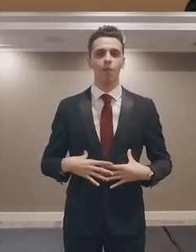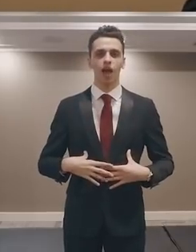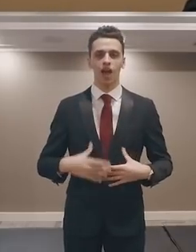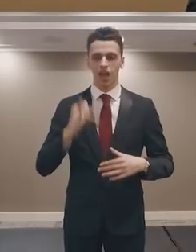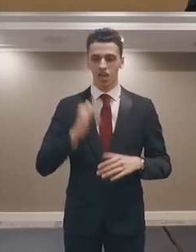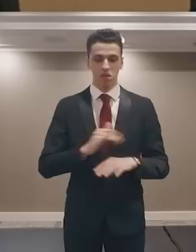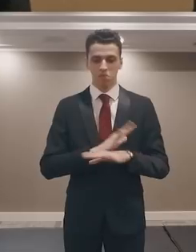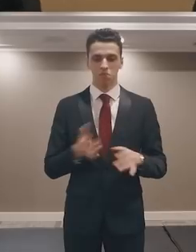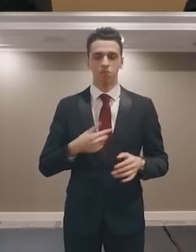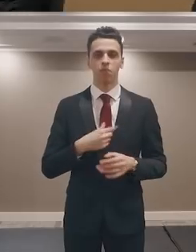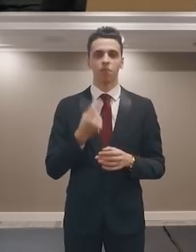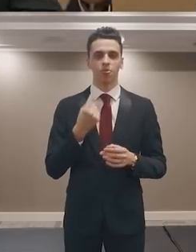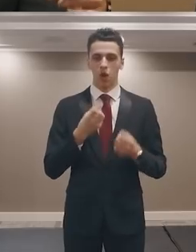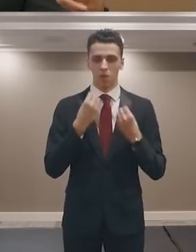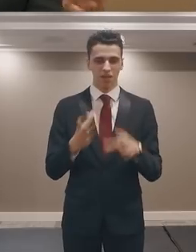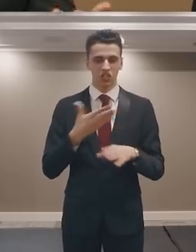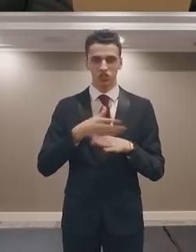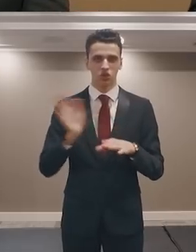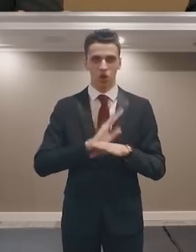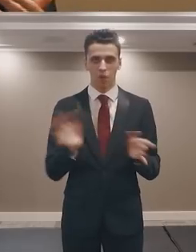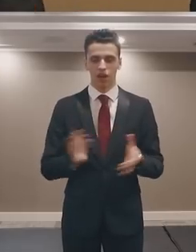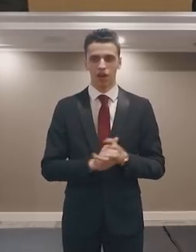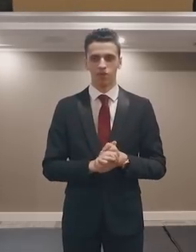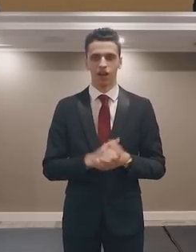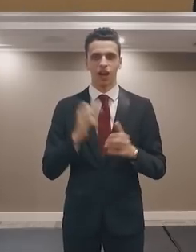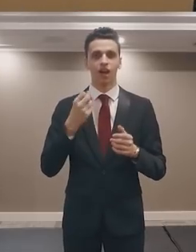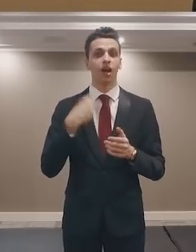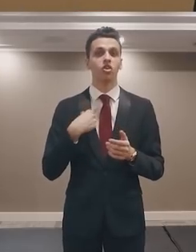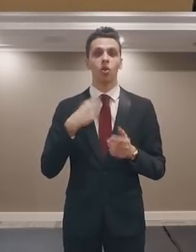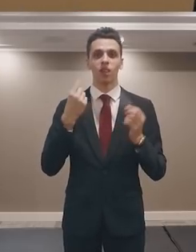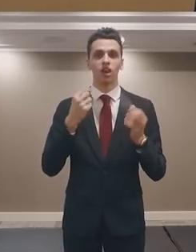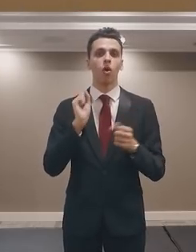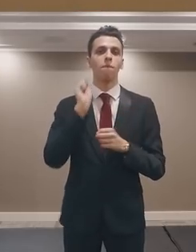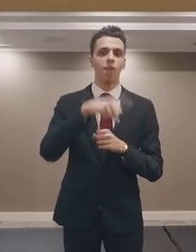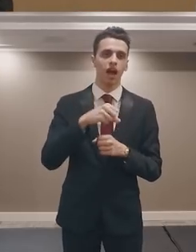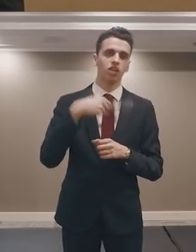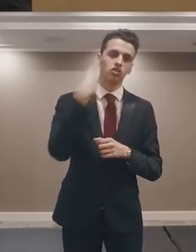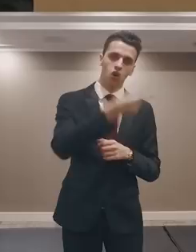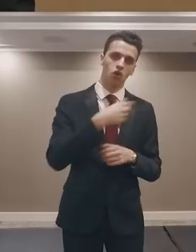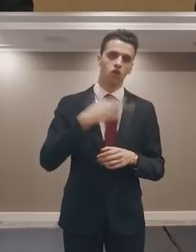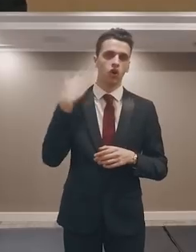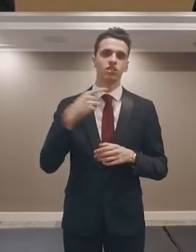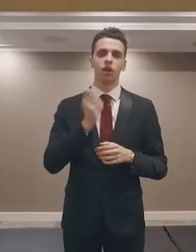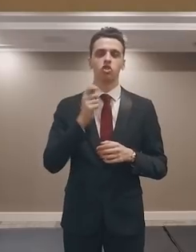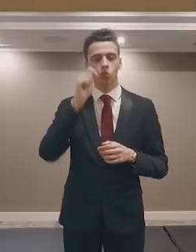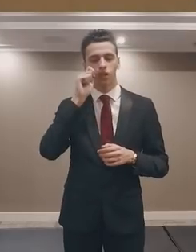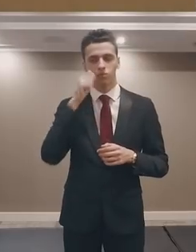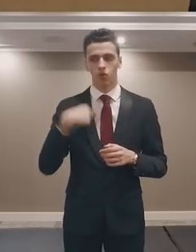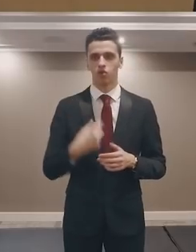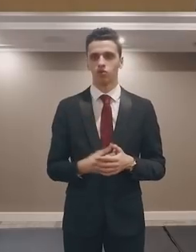me pero es un proceso es una mentalidad tiene que trabajar tengo que aprender tengo que dedicarle tiempo tengo que dedicarle esfuerzo ahora voy a entender